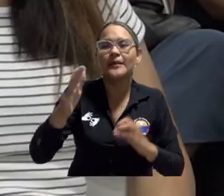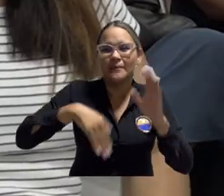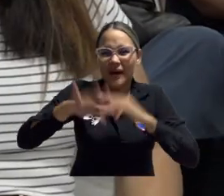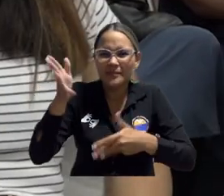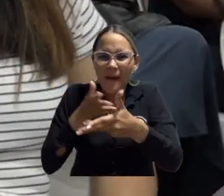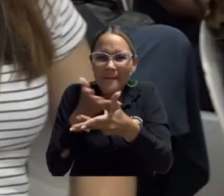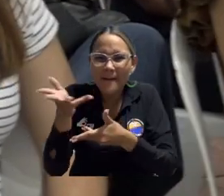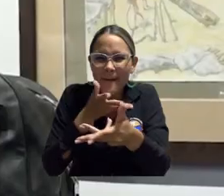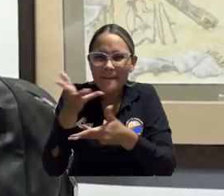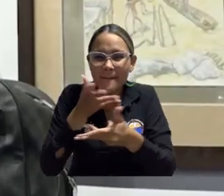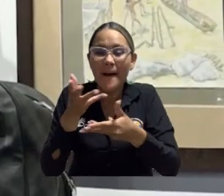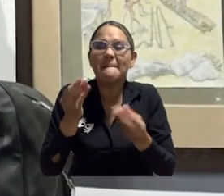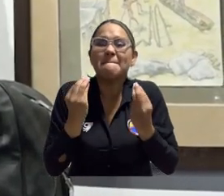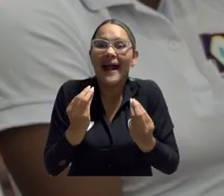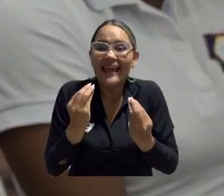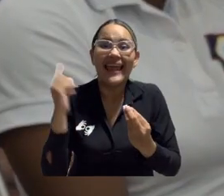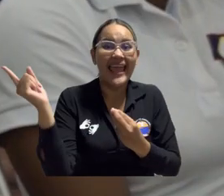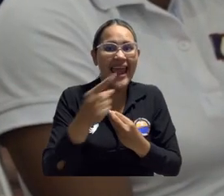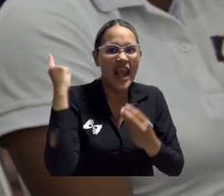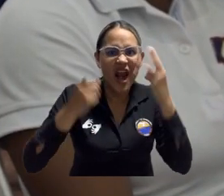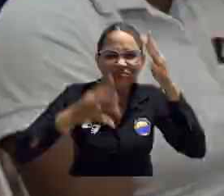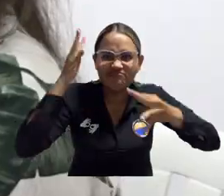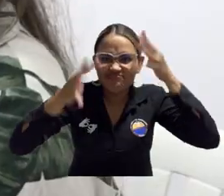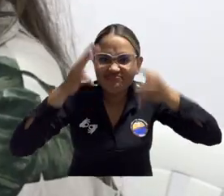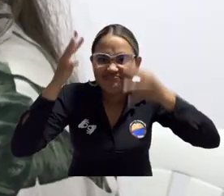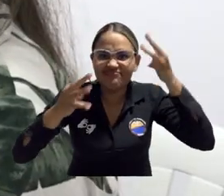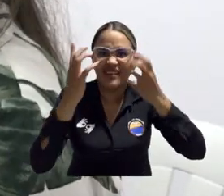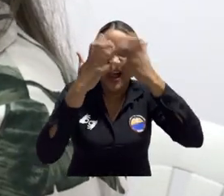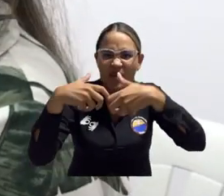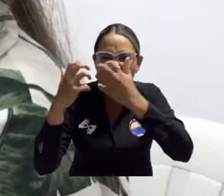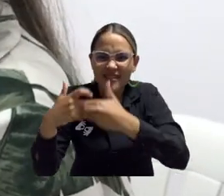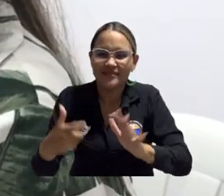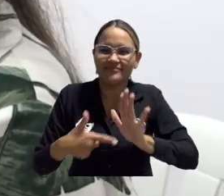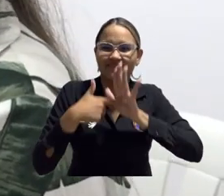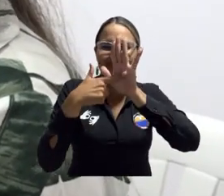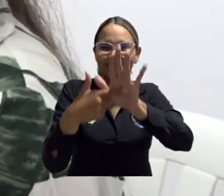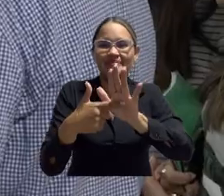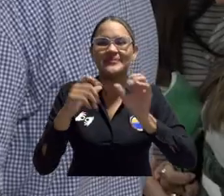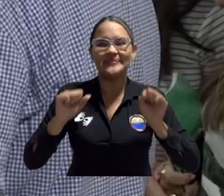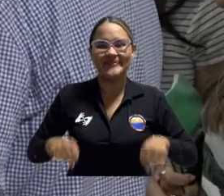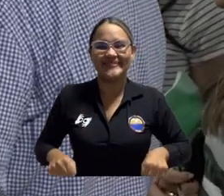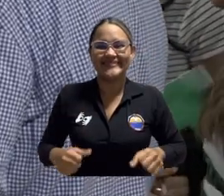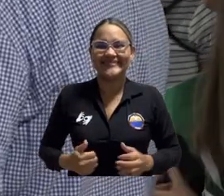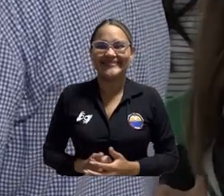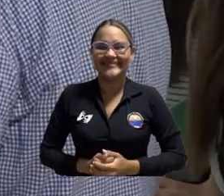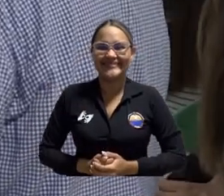para fortalecer el ecosistema emprendedor a partir de la innovación y la creación de empresas.